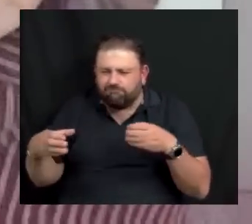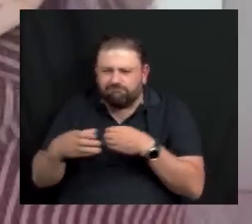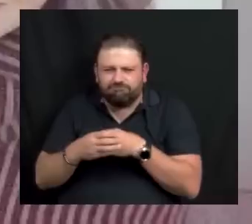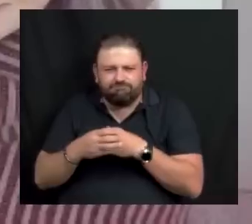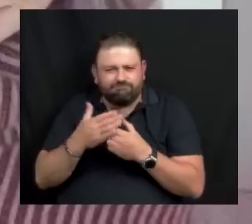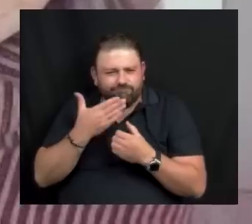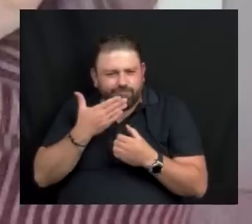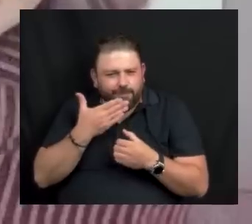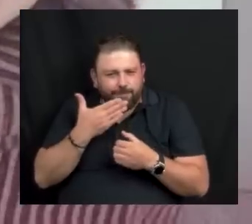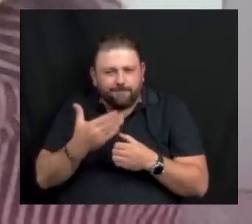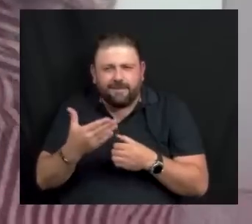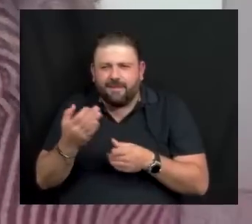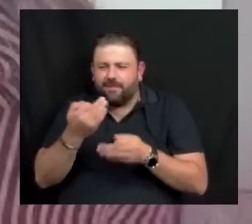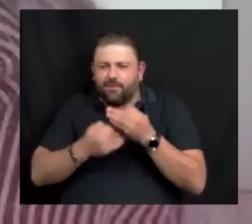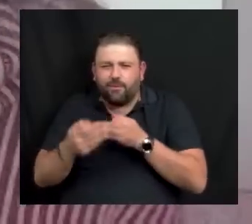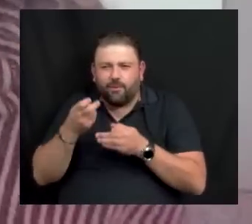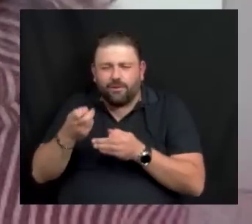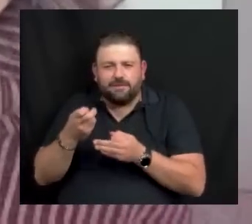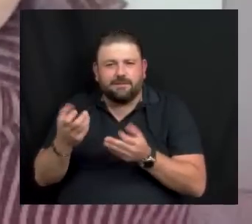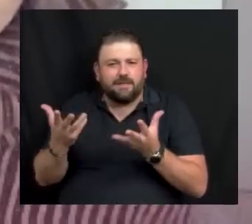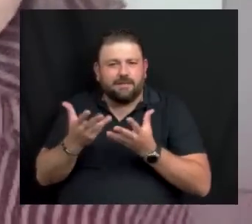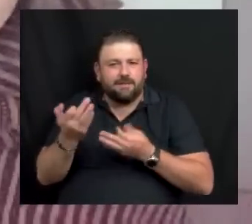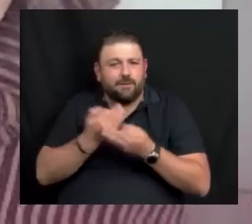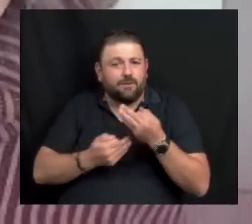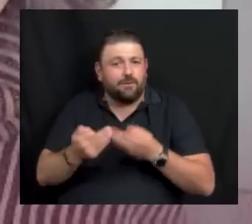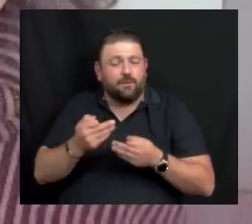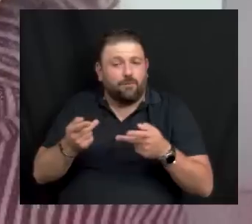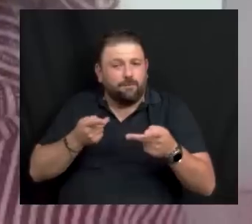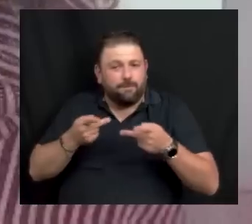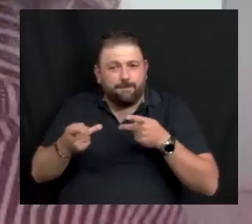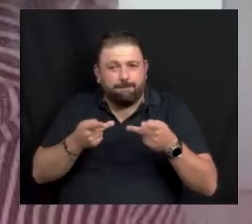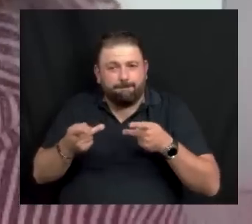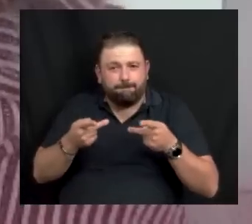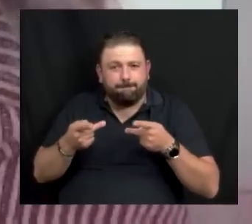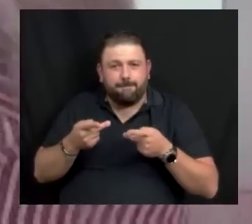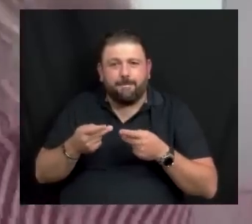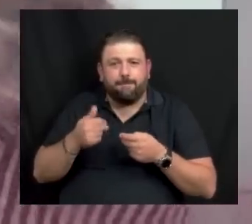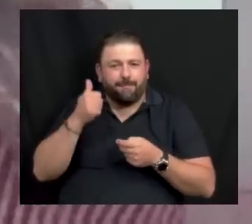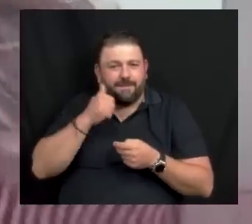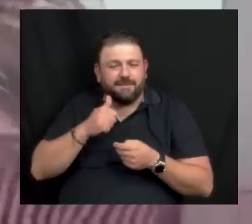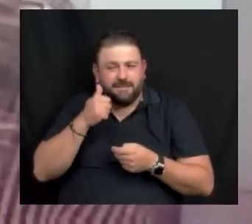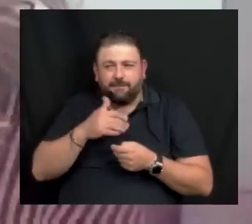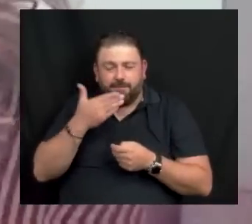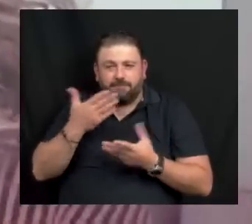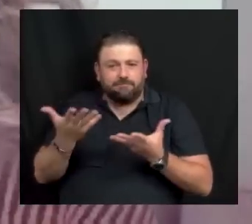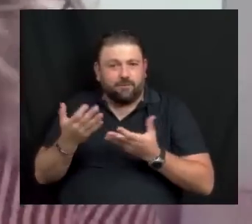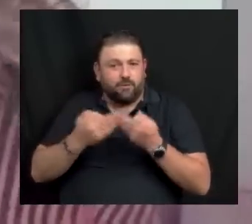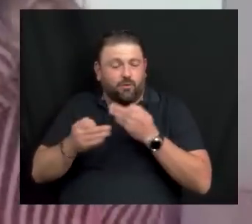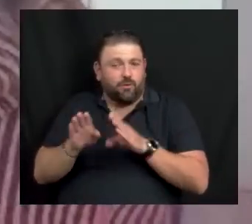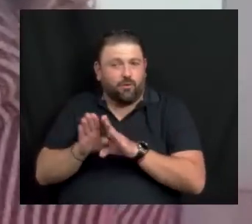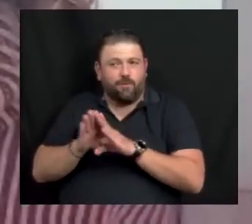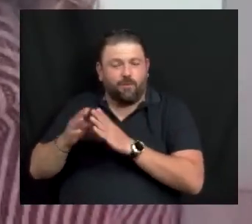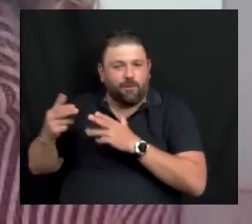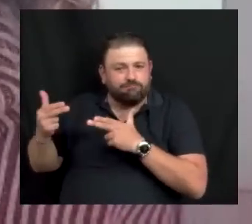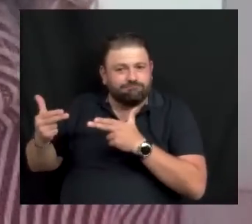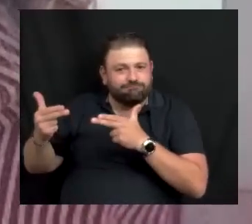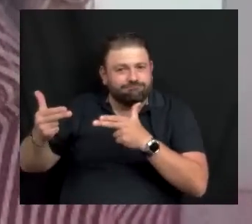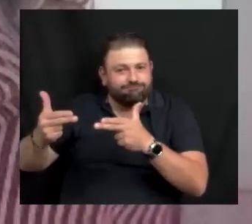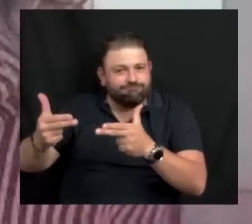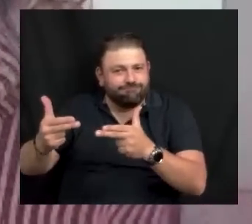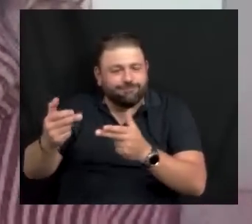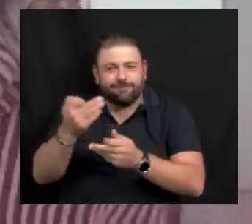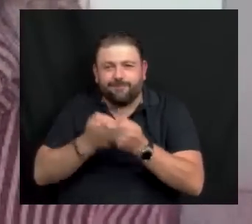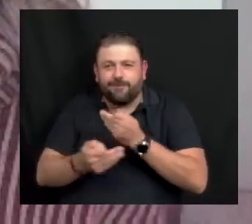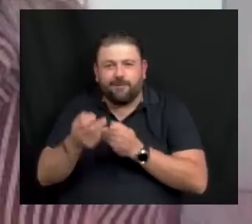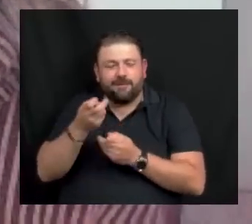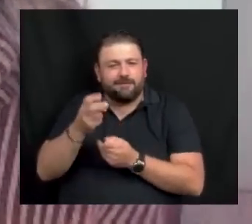talante, han sido la fuerza, han sido la parte generacional que hemos visto